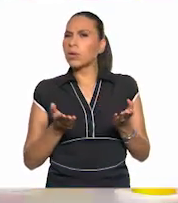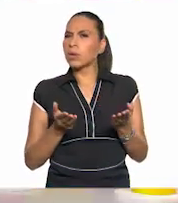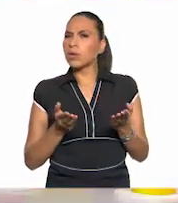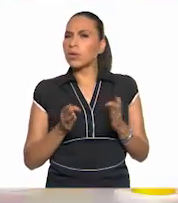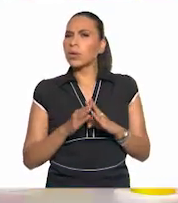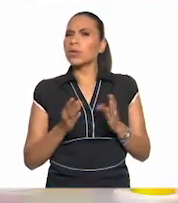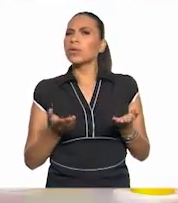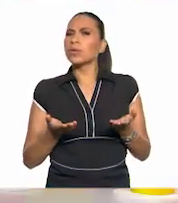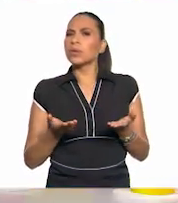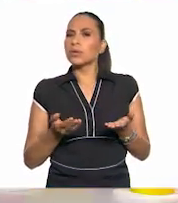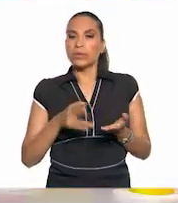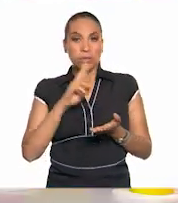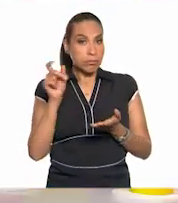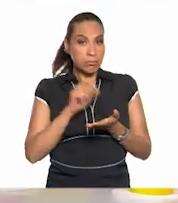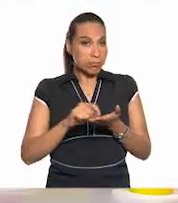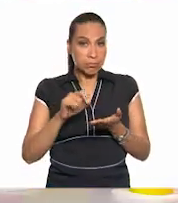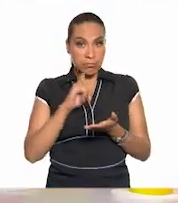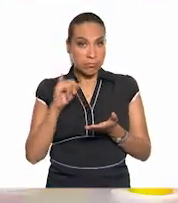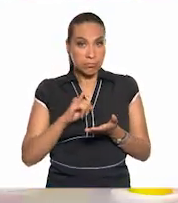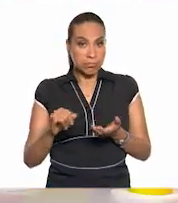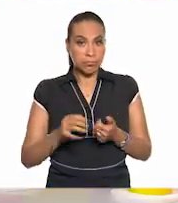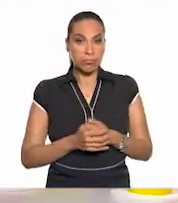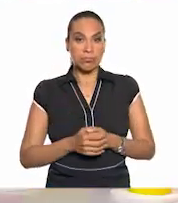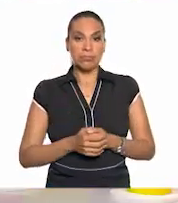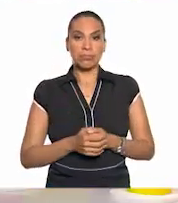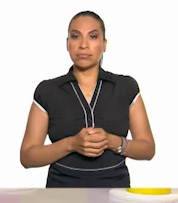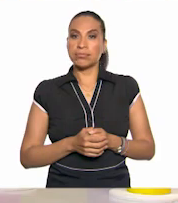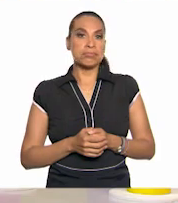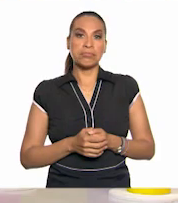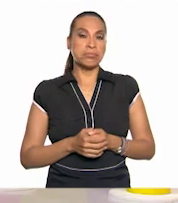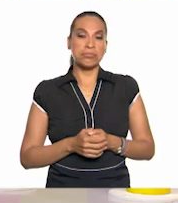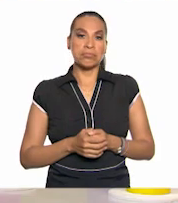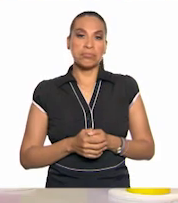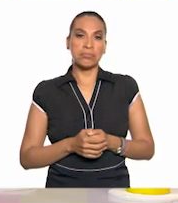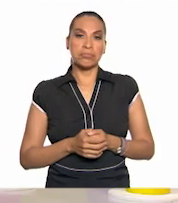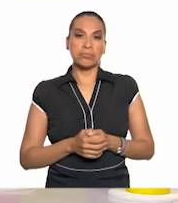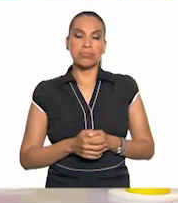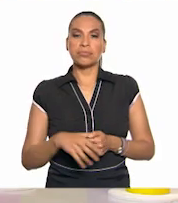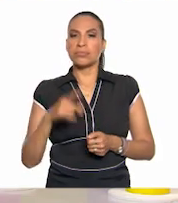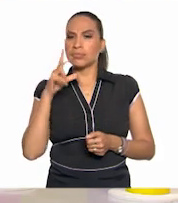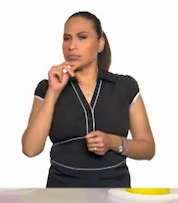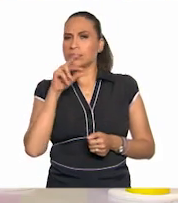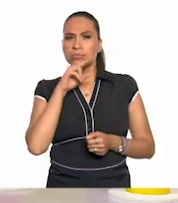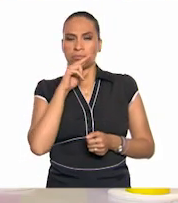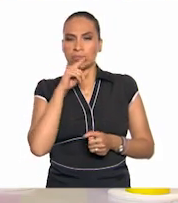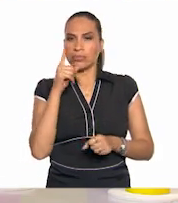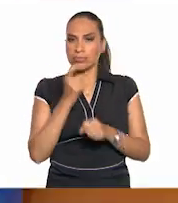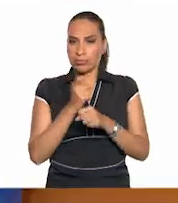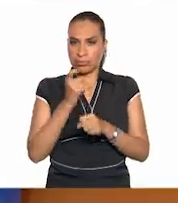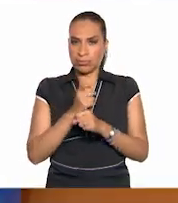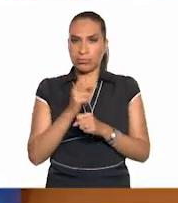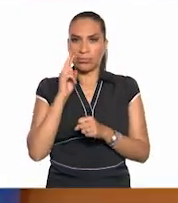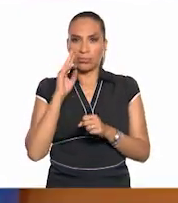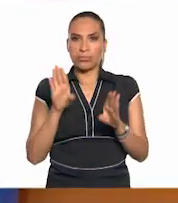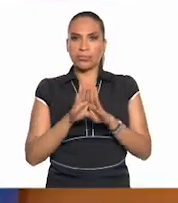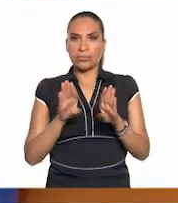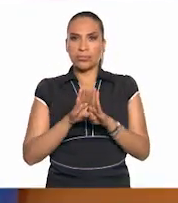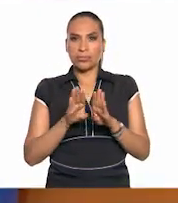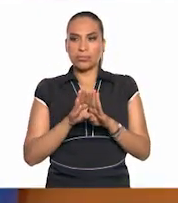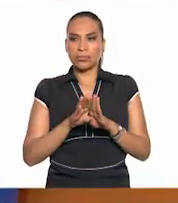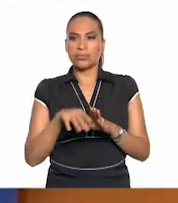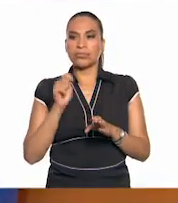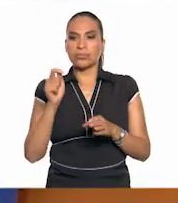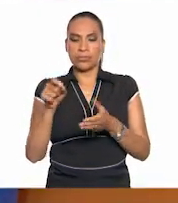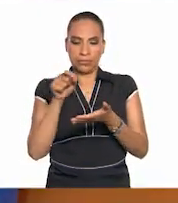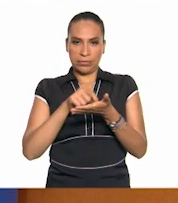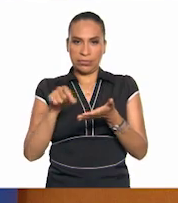¿cómo tomamos sí, nota? ¿No, nunca has tomado notas? No. Ah, bueno, entonces no te preocupes. Primero vamos a ver cómo se toman